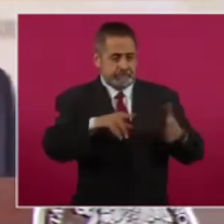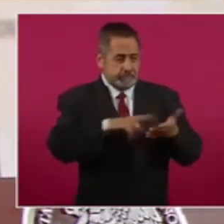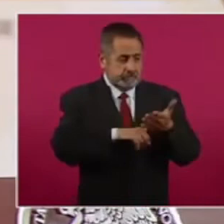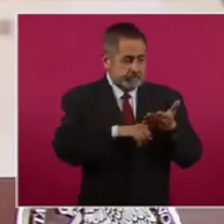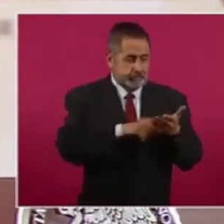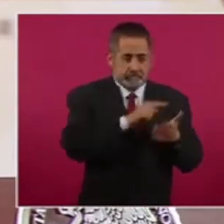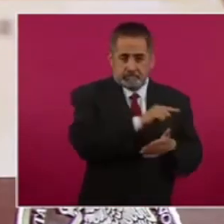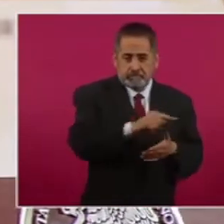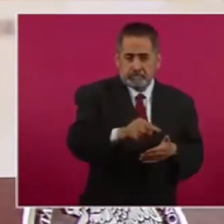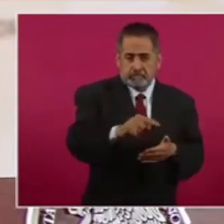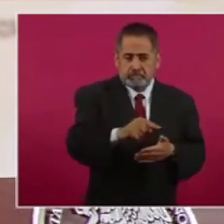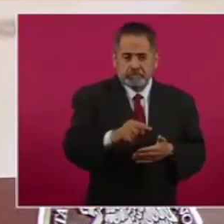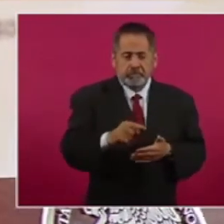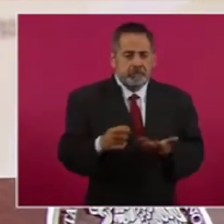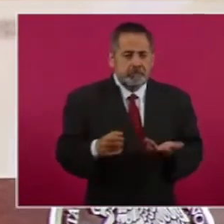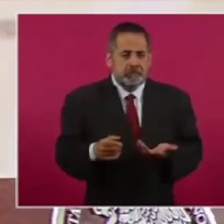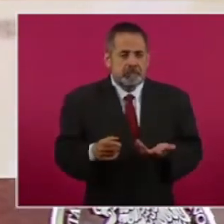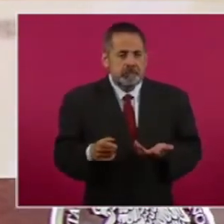convencional,